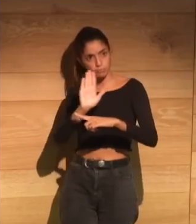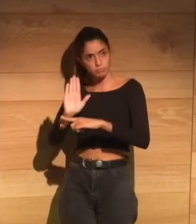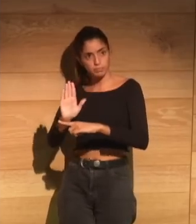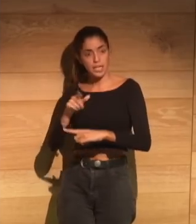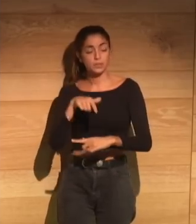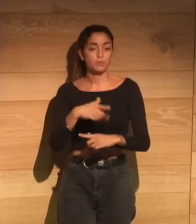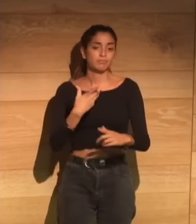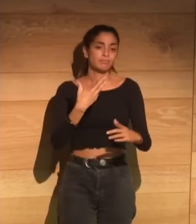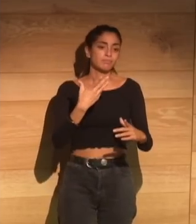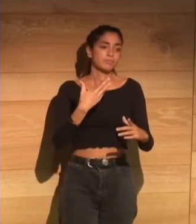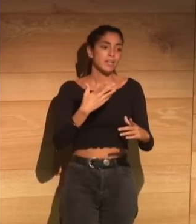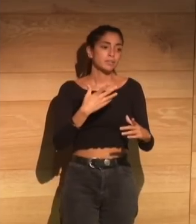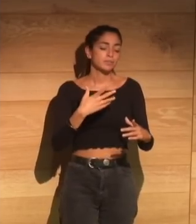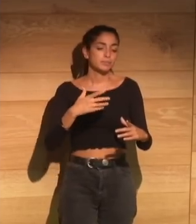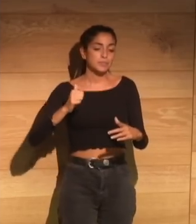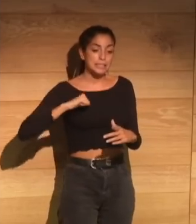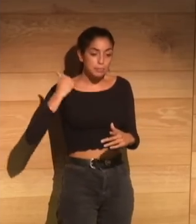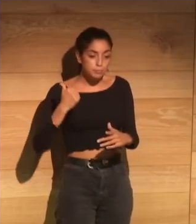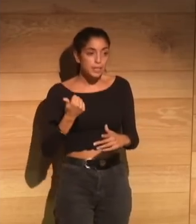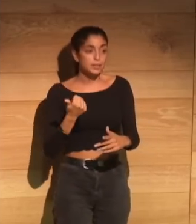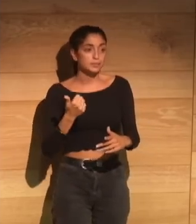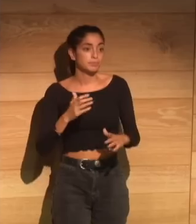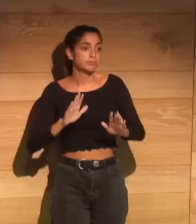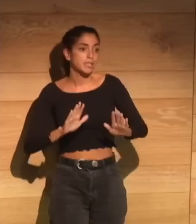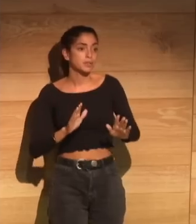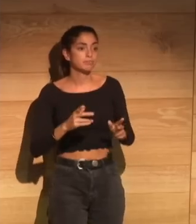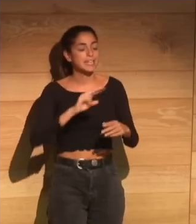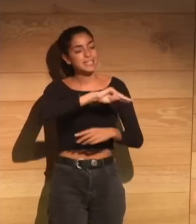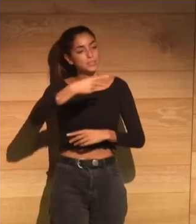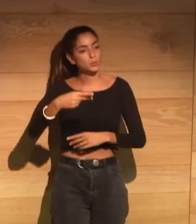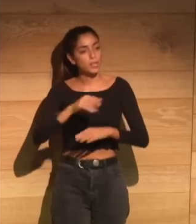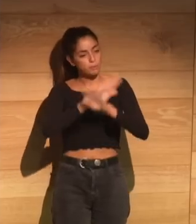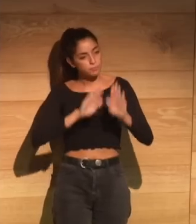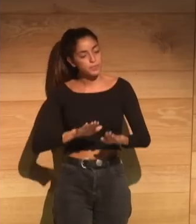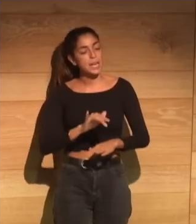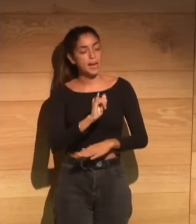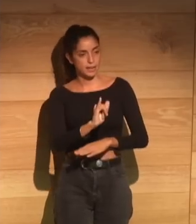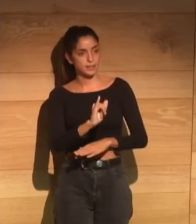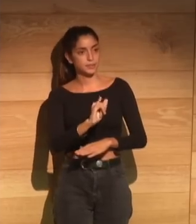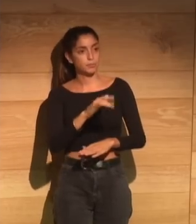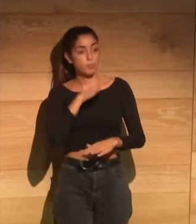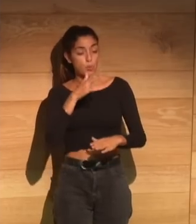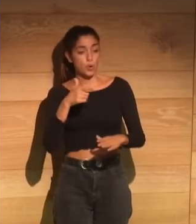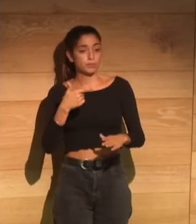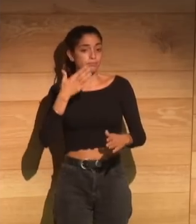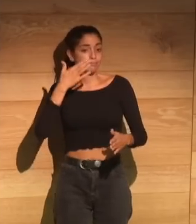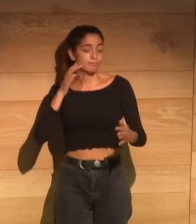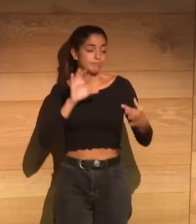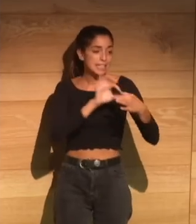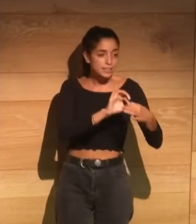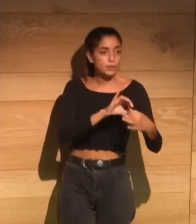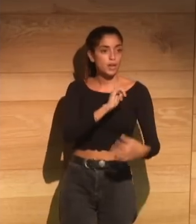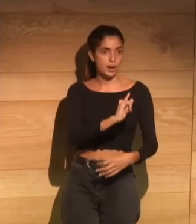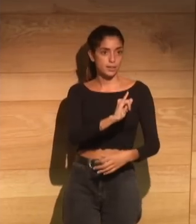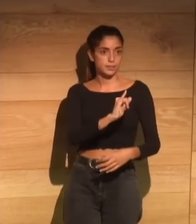porque el Greco no lo usaba. Hay un resultado final, que es expresivo en un determinado sentido, y el resto son técnicas. Y